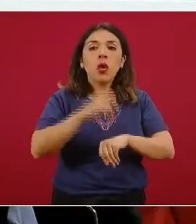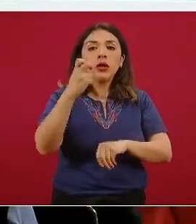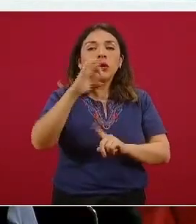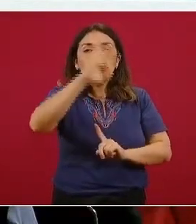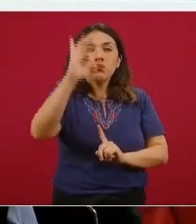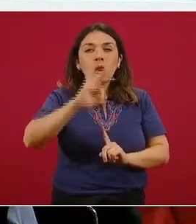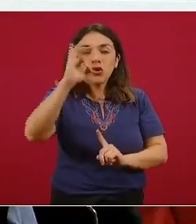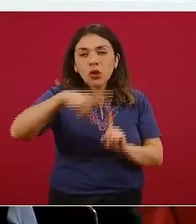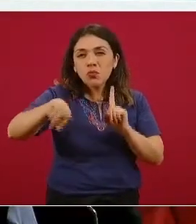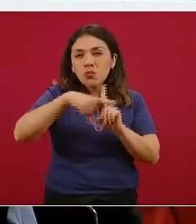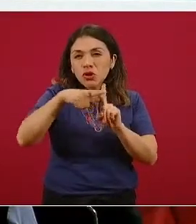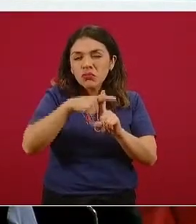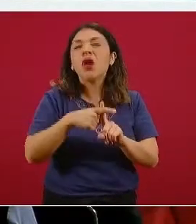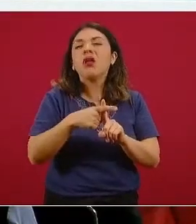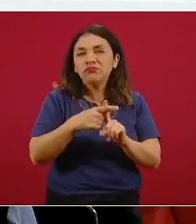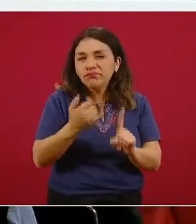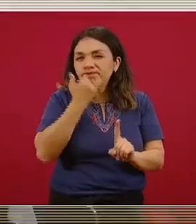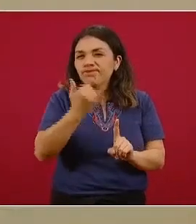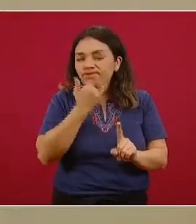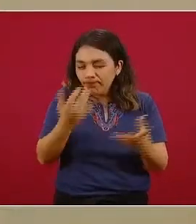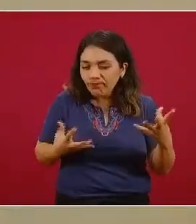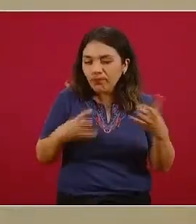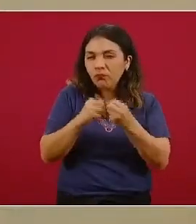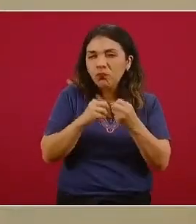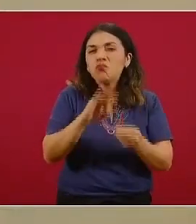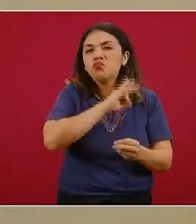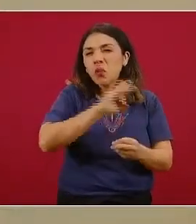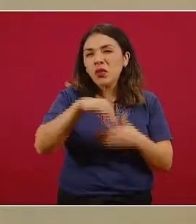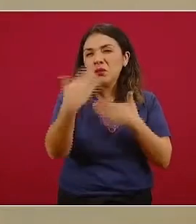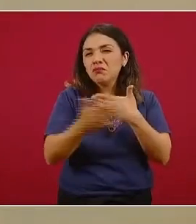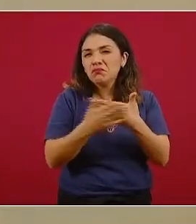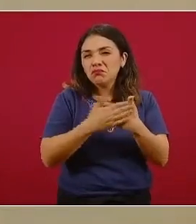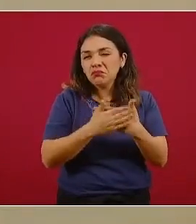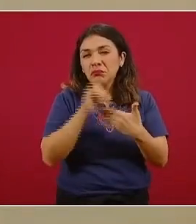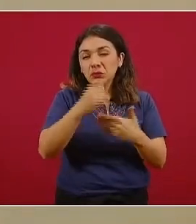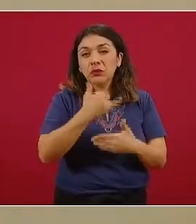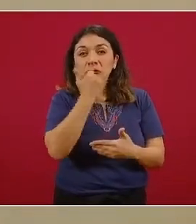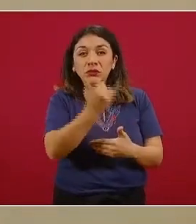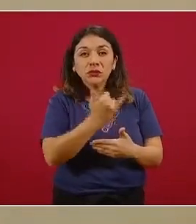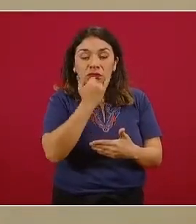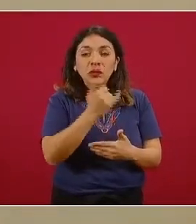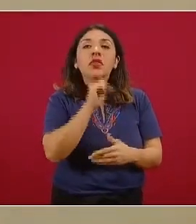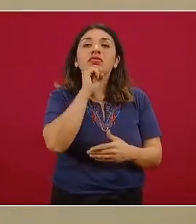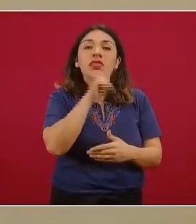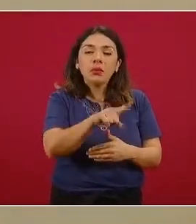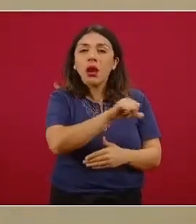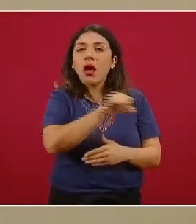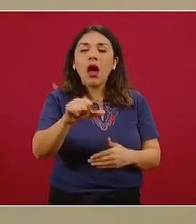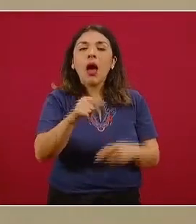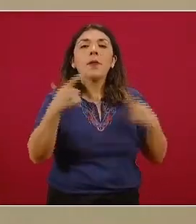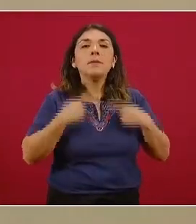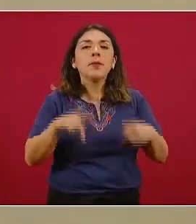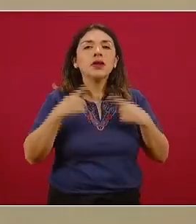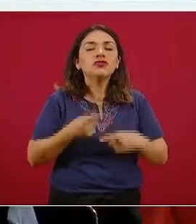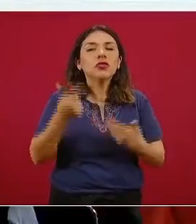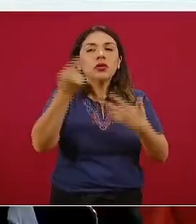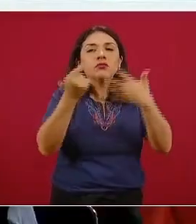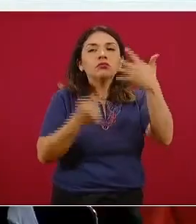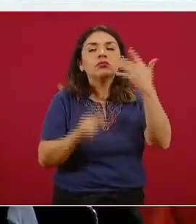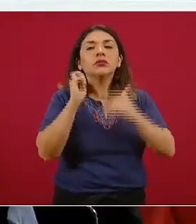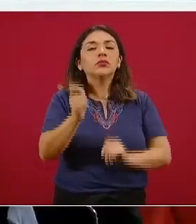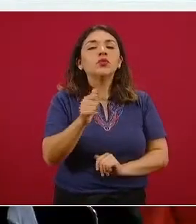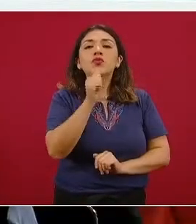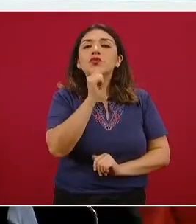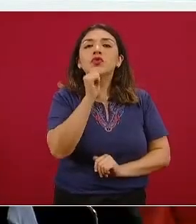porcentaje de positividad ya no solamente a los que aparecían como sospechosos, sino también se lo aplicamos a los que